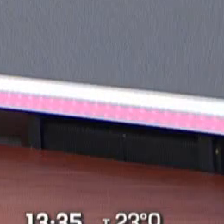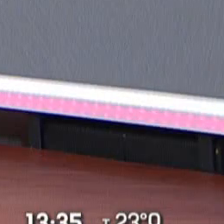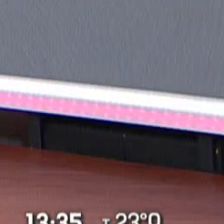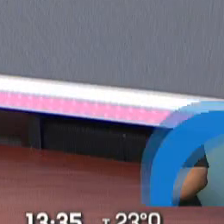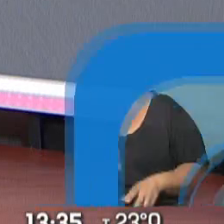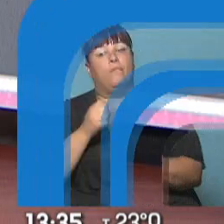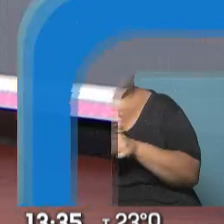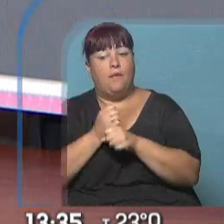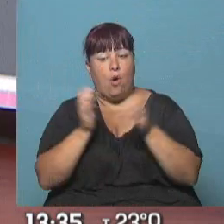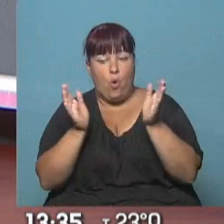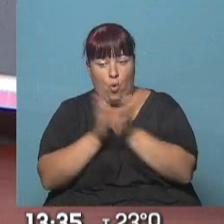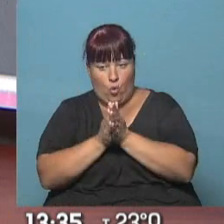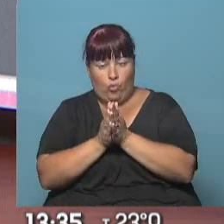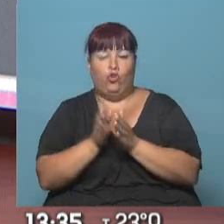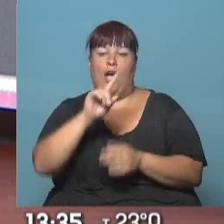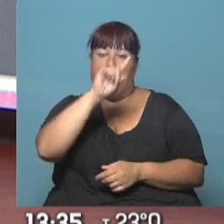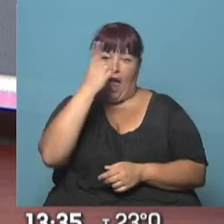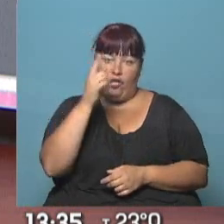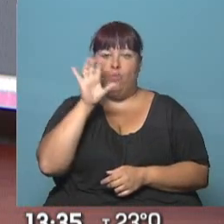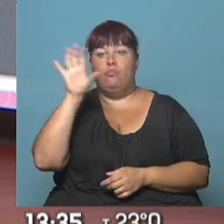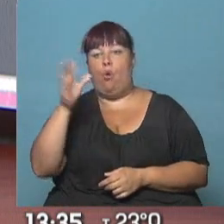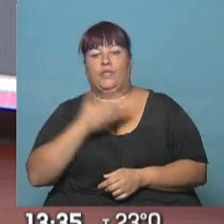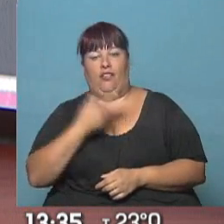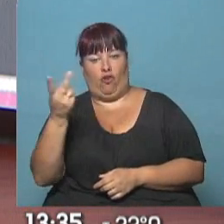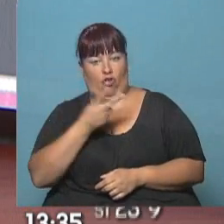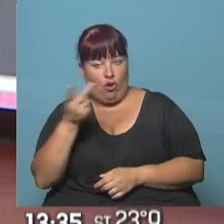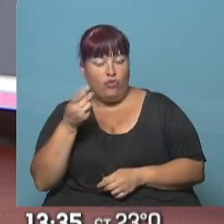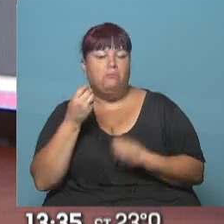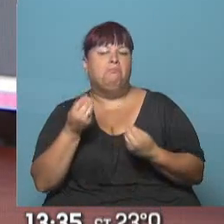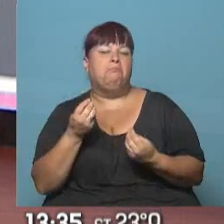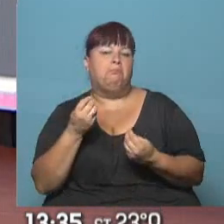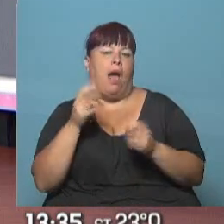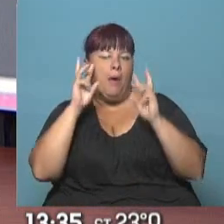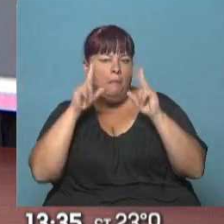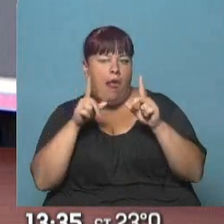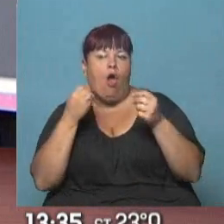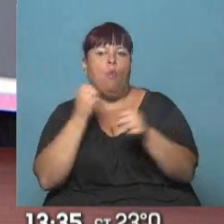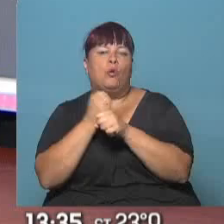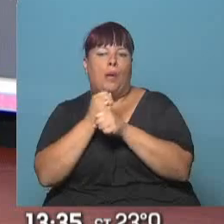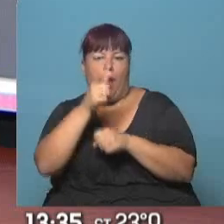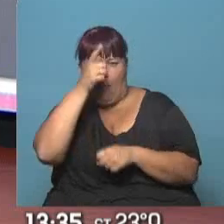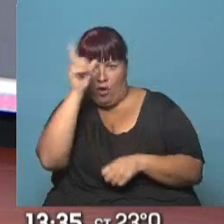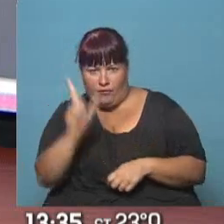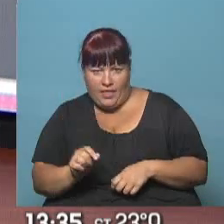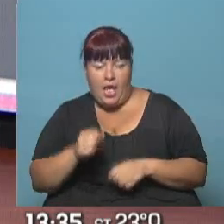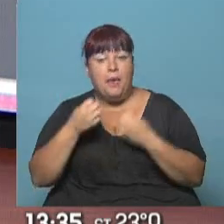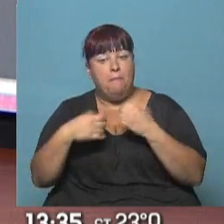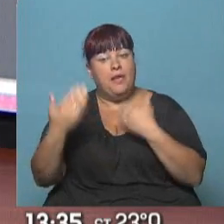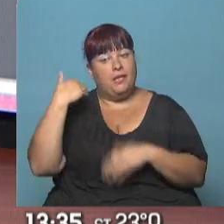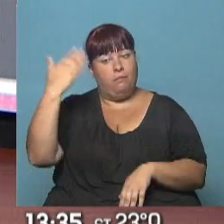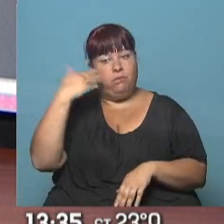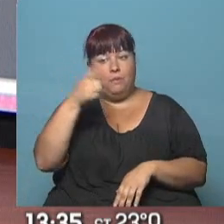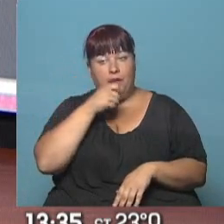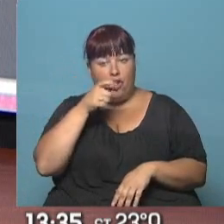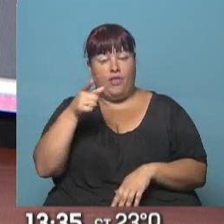es un trabajo en conjunto entre la nación y la provincia de santa fe para diagramar el accionar de las fuerzas federales ha comenzado la conferencia